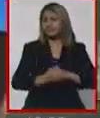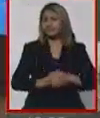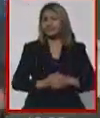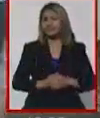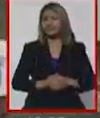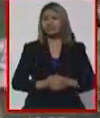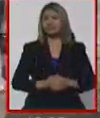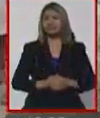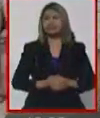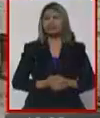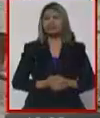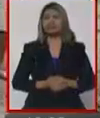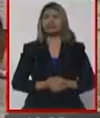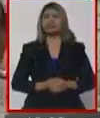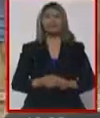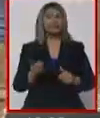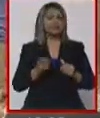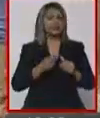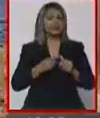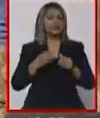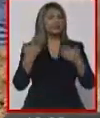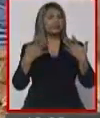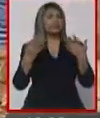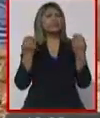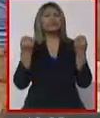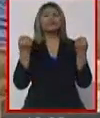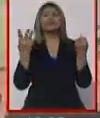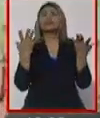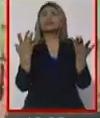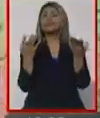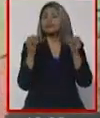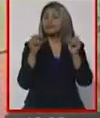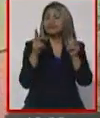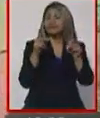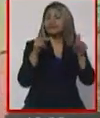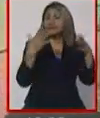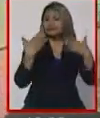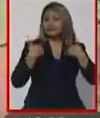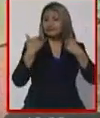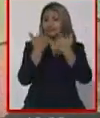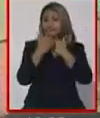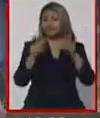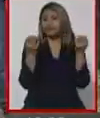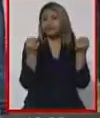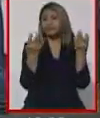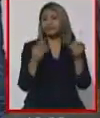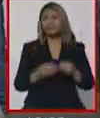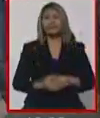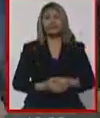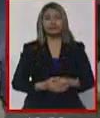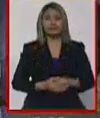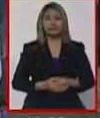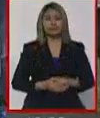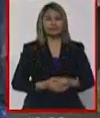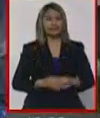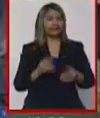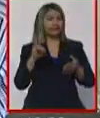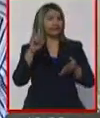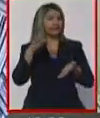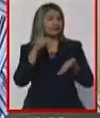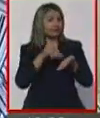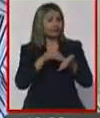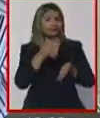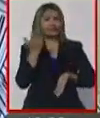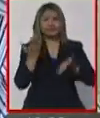que hay en las cárceles? Primero habrá que preguntarse cuántos indultados van a salir, ¿no? Claro. El decreto indica más de